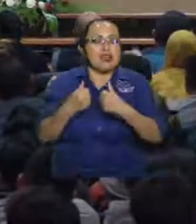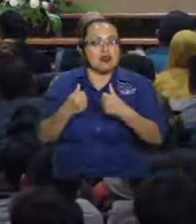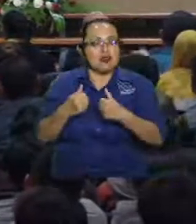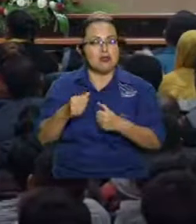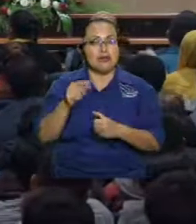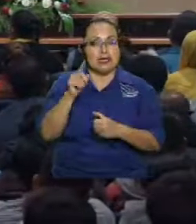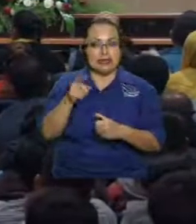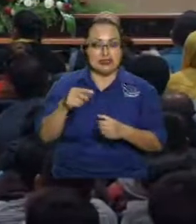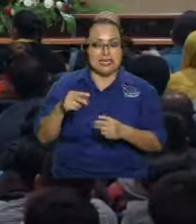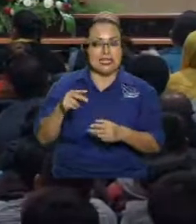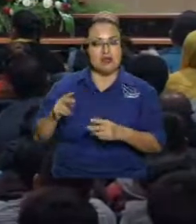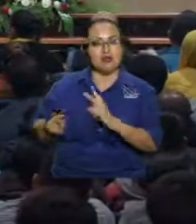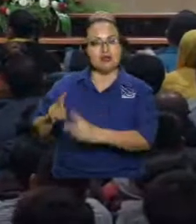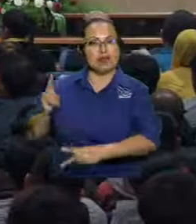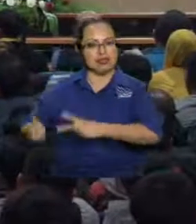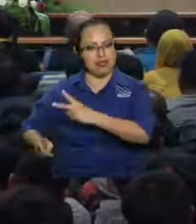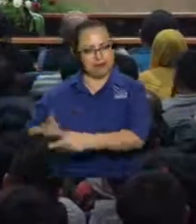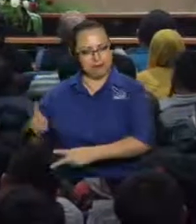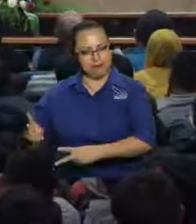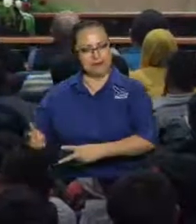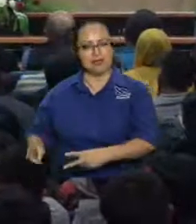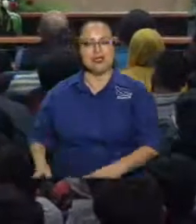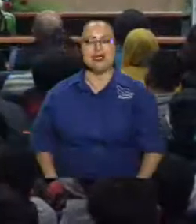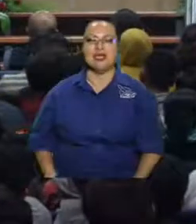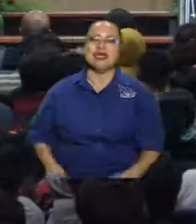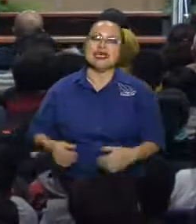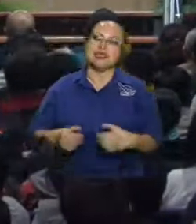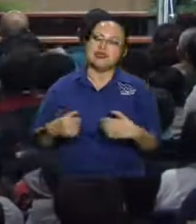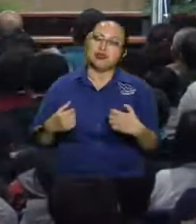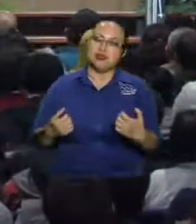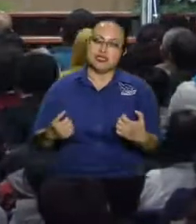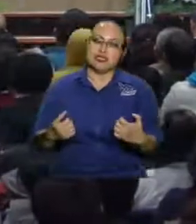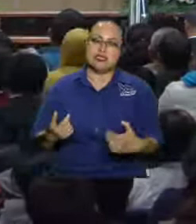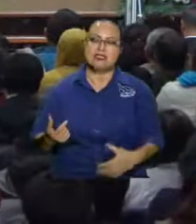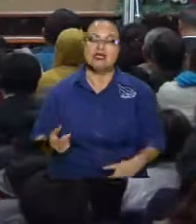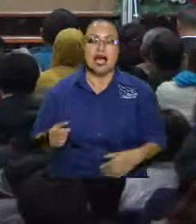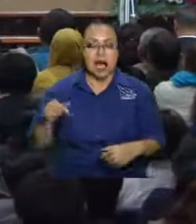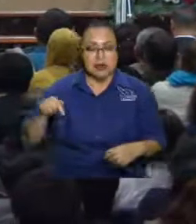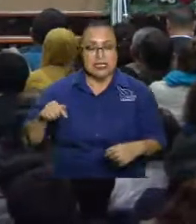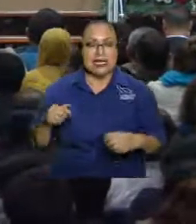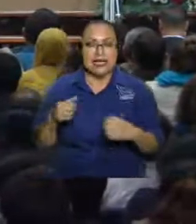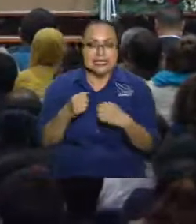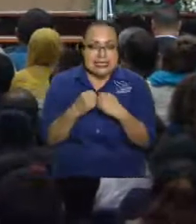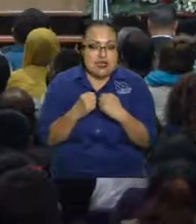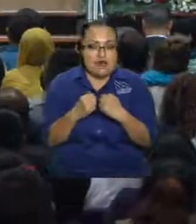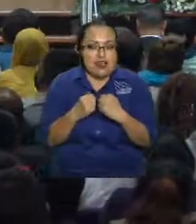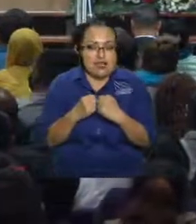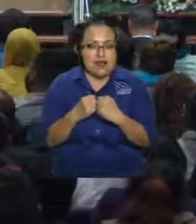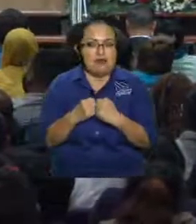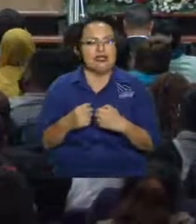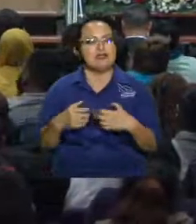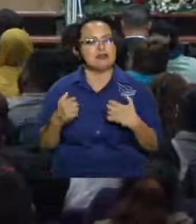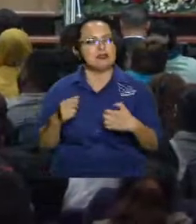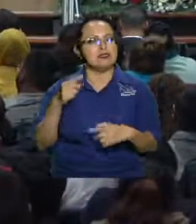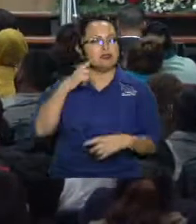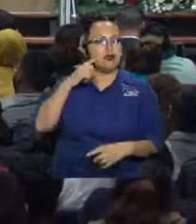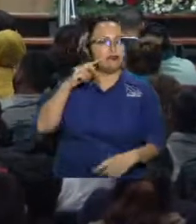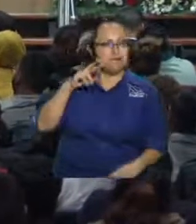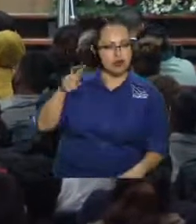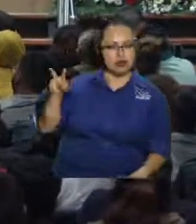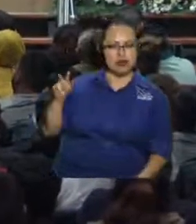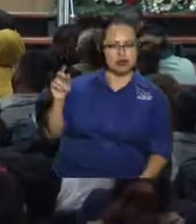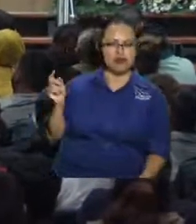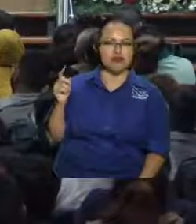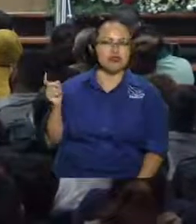bonito. Entonces usted ahora dice, bueno, puedo ganar más si veo dónde los